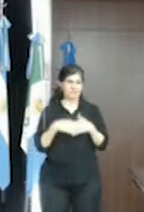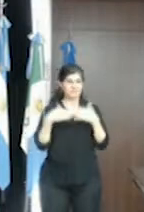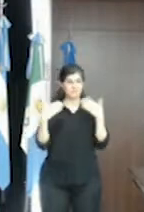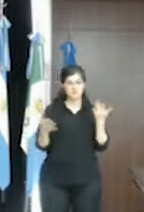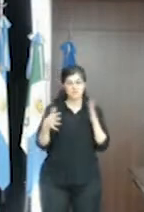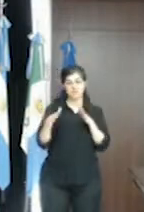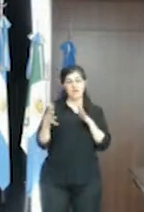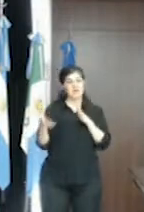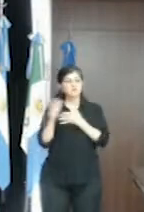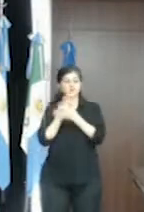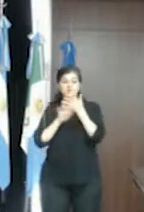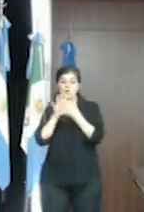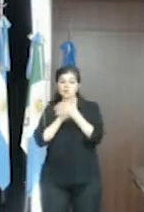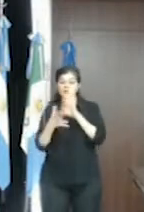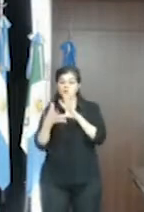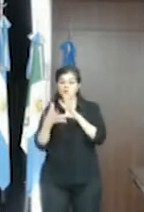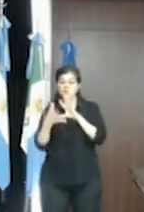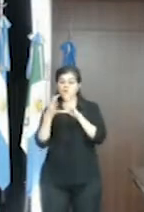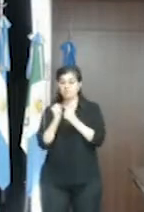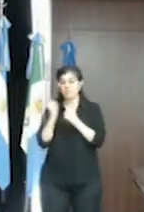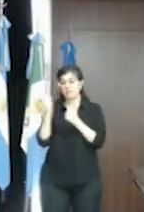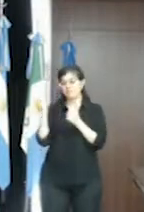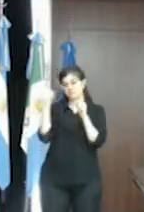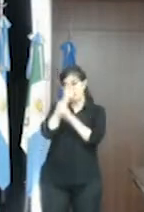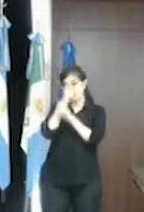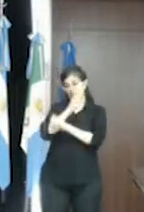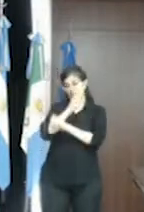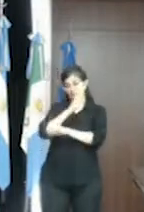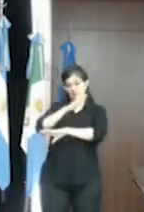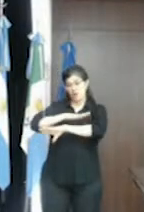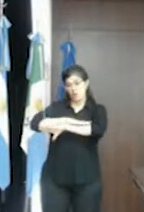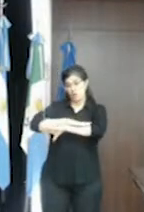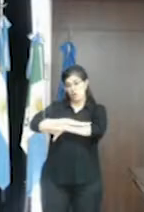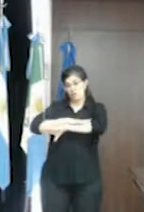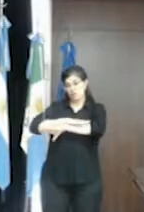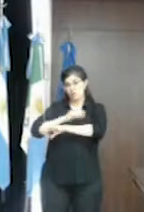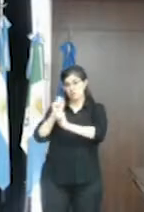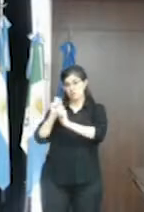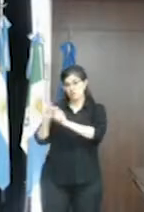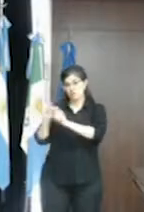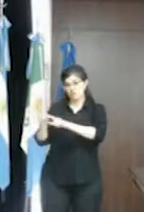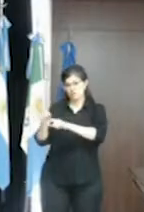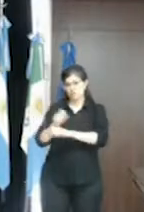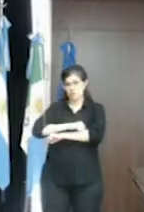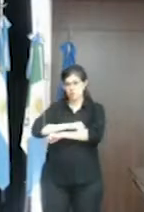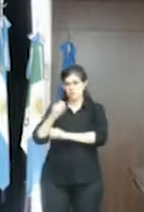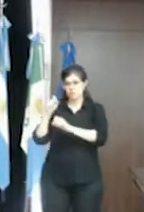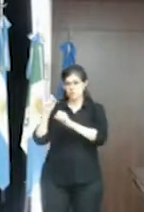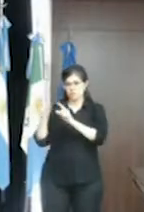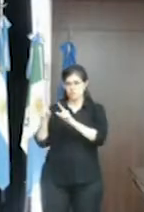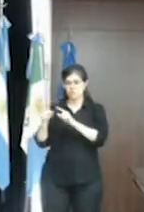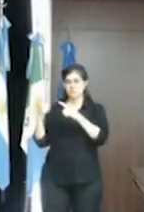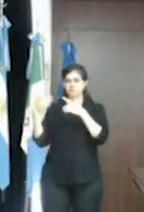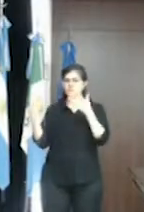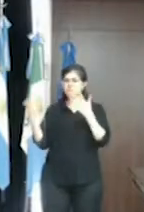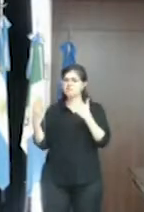un trastorno de conducta que empieza a aparecer y que empieza a generar uno de los problemas